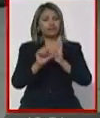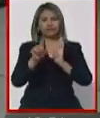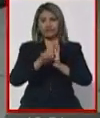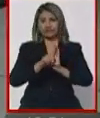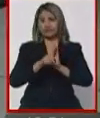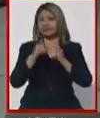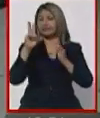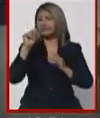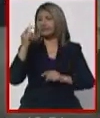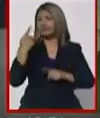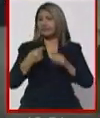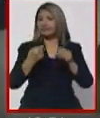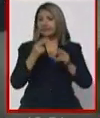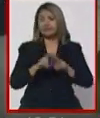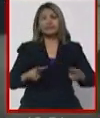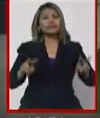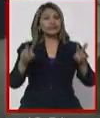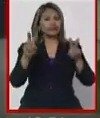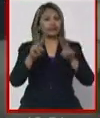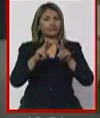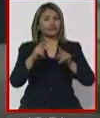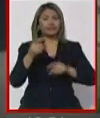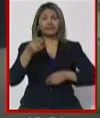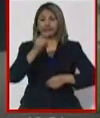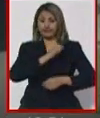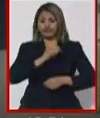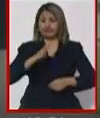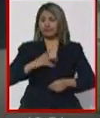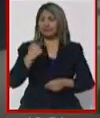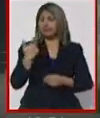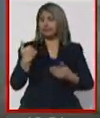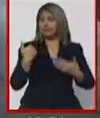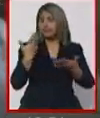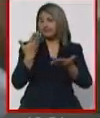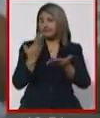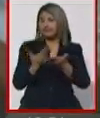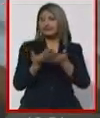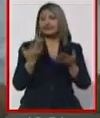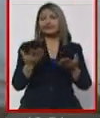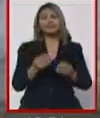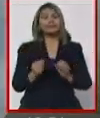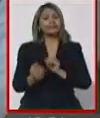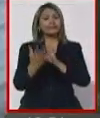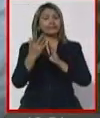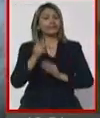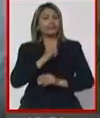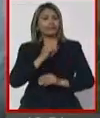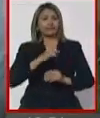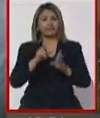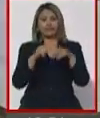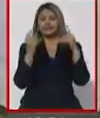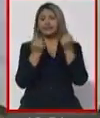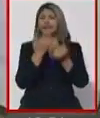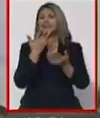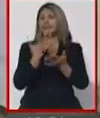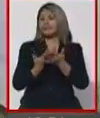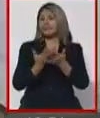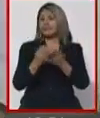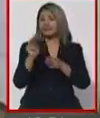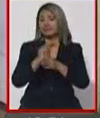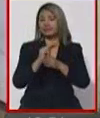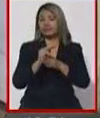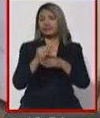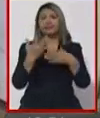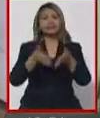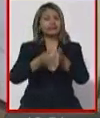y las leyes. Y eso no ha sido valorado en este tribunal y nosotros vamos a ir ante las instancias que correspondan. El Tribunal Departamental ha valorado lo que el